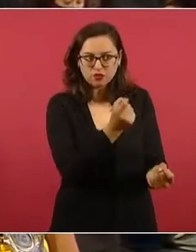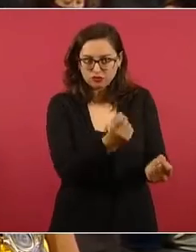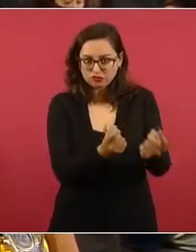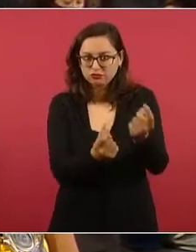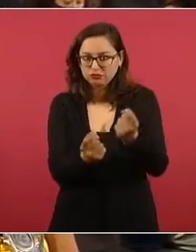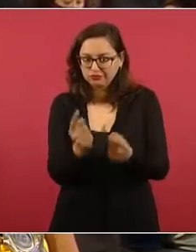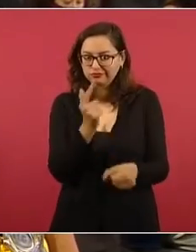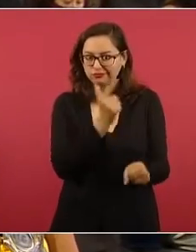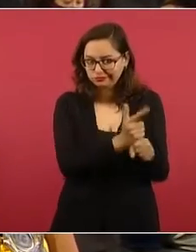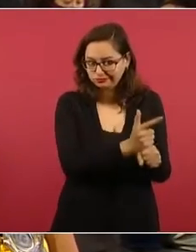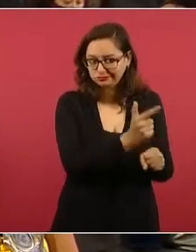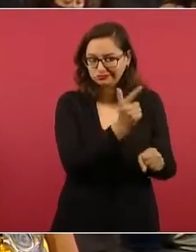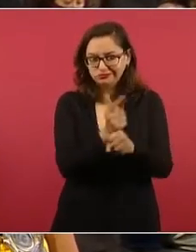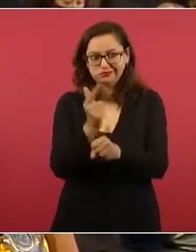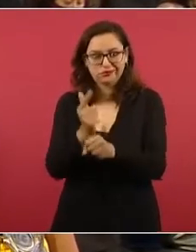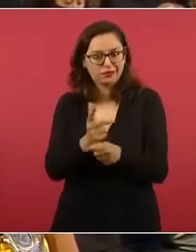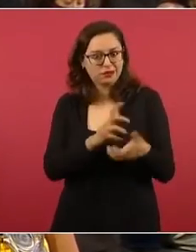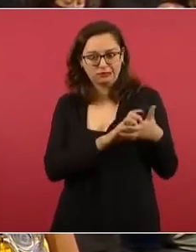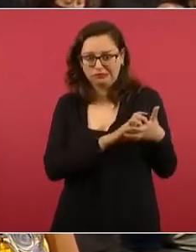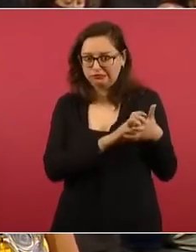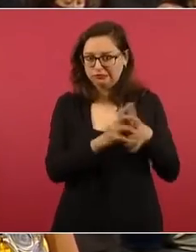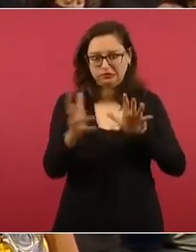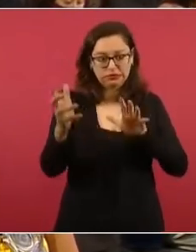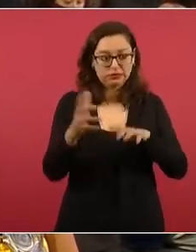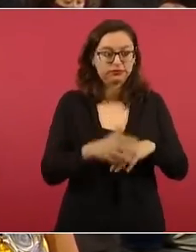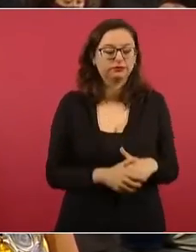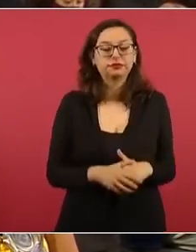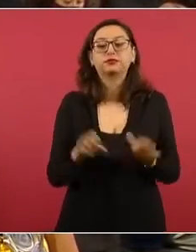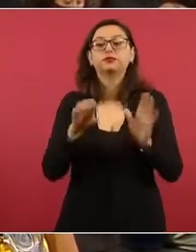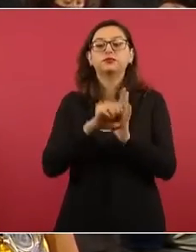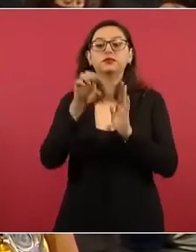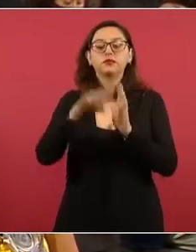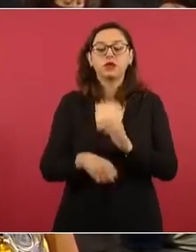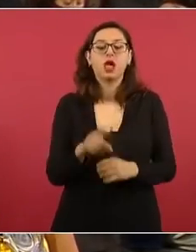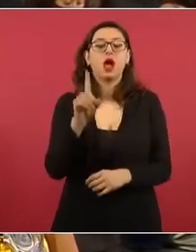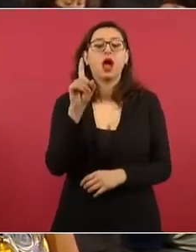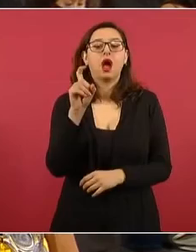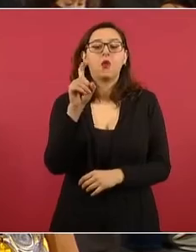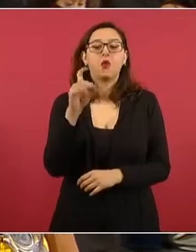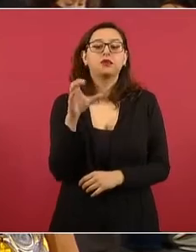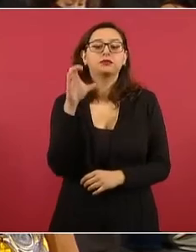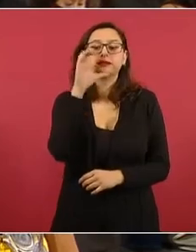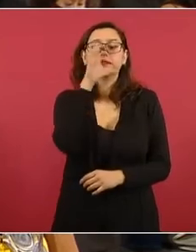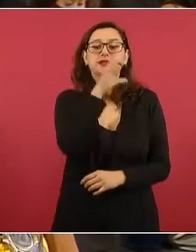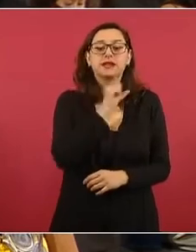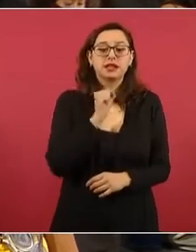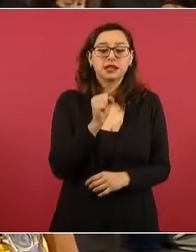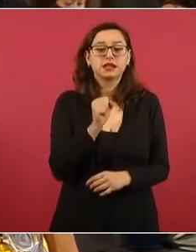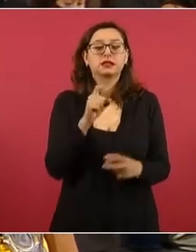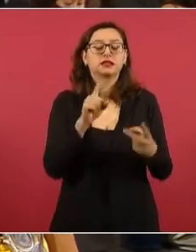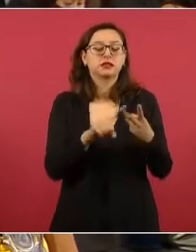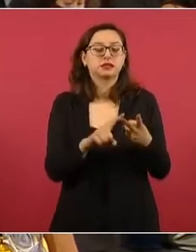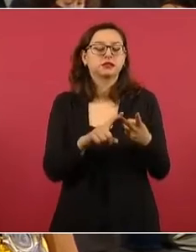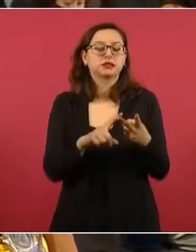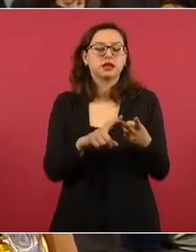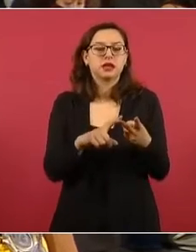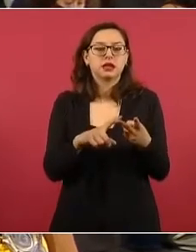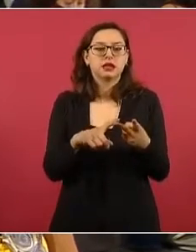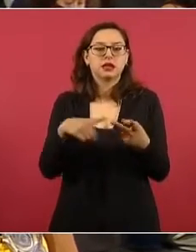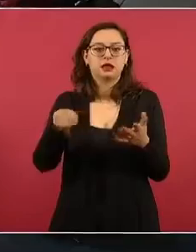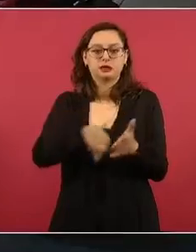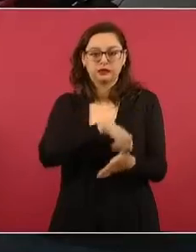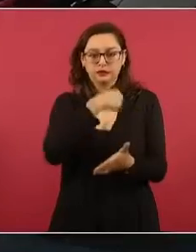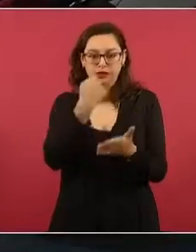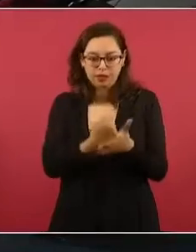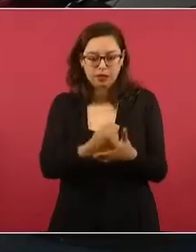opinión. Hay, por ejemplo, en Aguascalientes, sobre todo en Aguascalientes, en Tamaulipas y